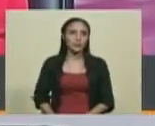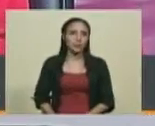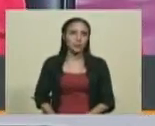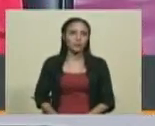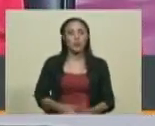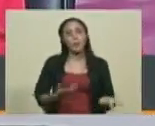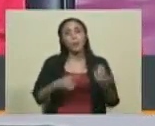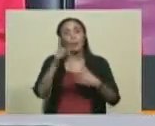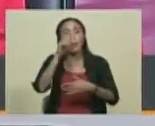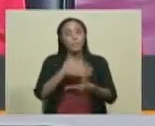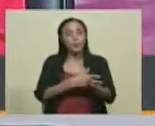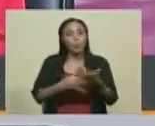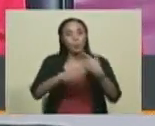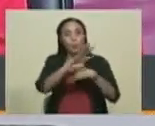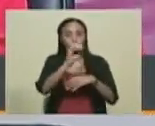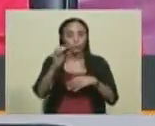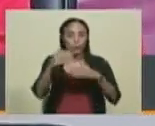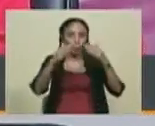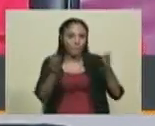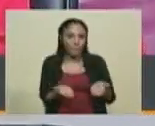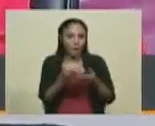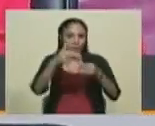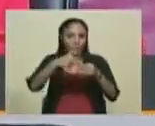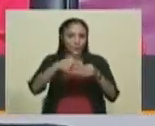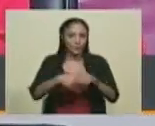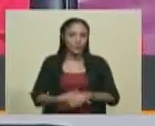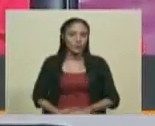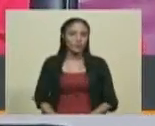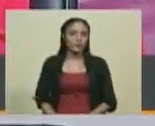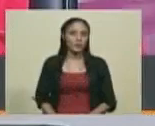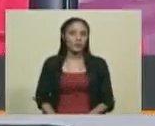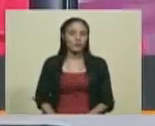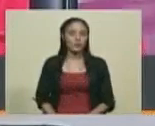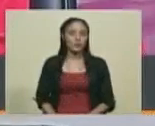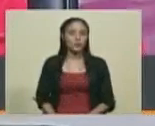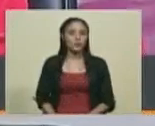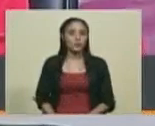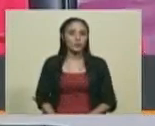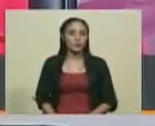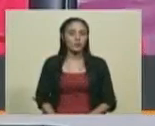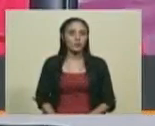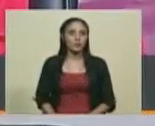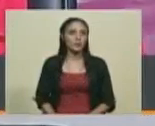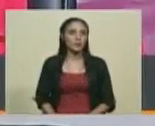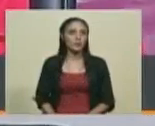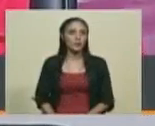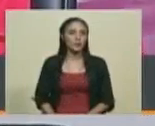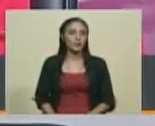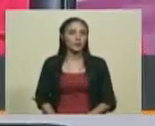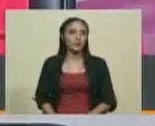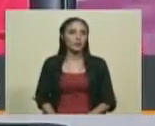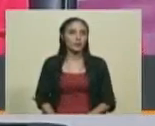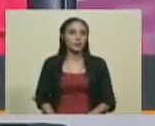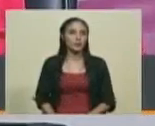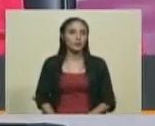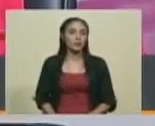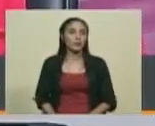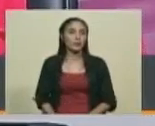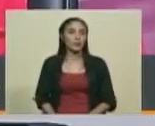1.426.000 barriles. Pero esto tenemos que lograrlo con mucho esfuerzo, con la unión de los trabajadores, con la juventud desplegada,